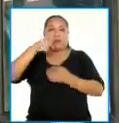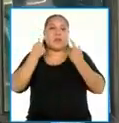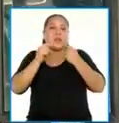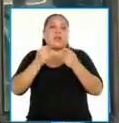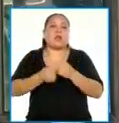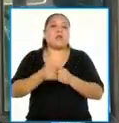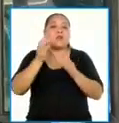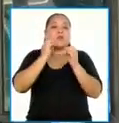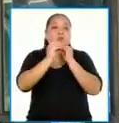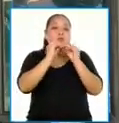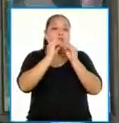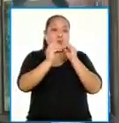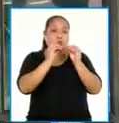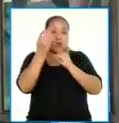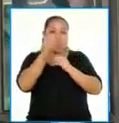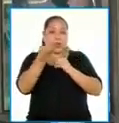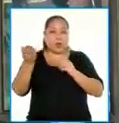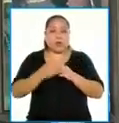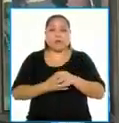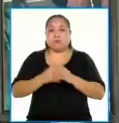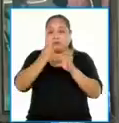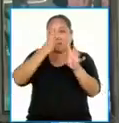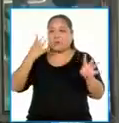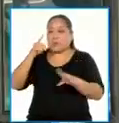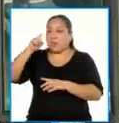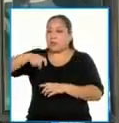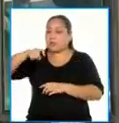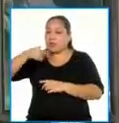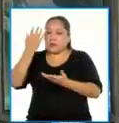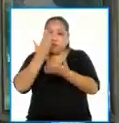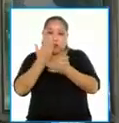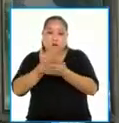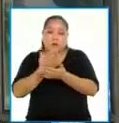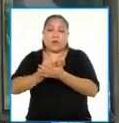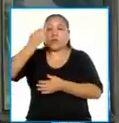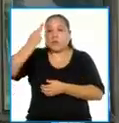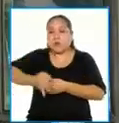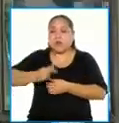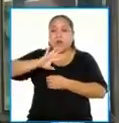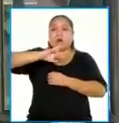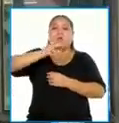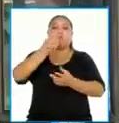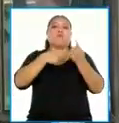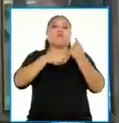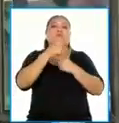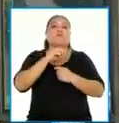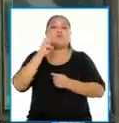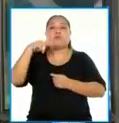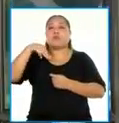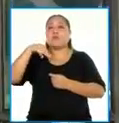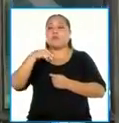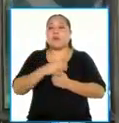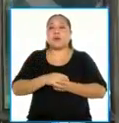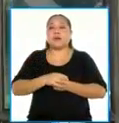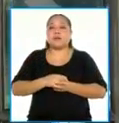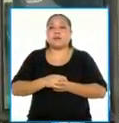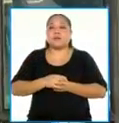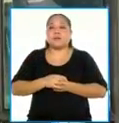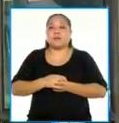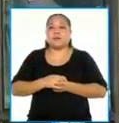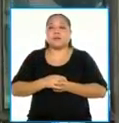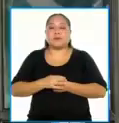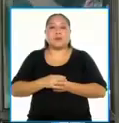necesita la inteligencia operativa de la policía por estas eventuales mafias, corroborarlas. Respecto al MINSA, para el ministro Ugarte, ¿cuál es la